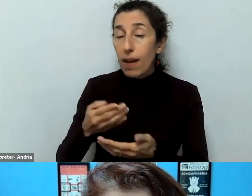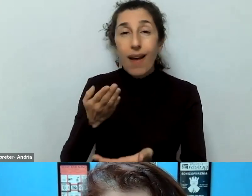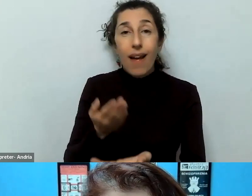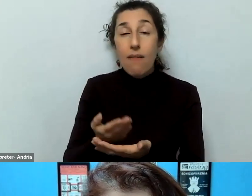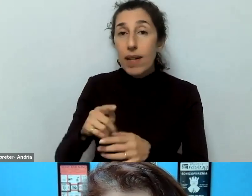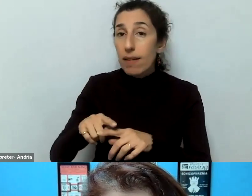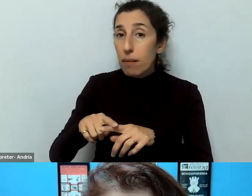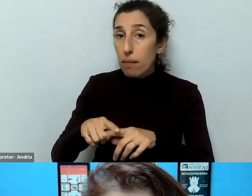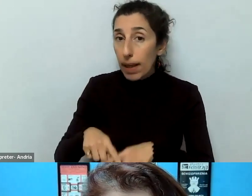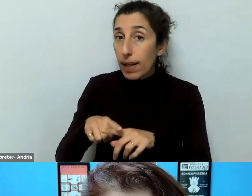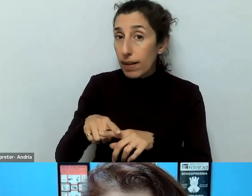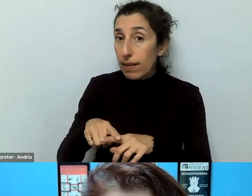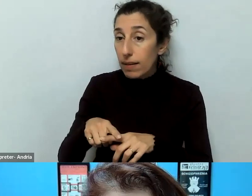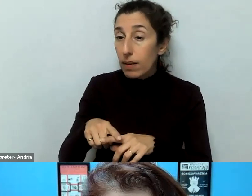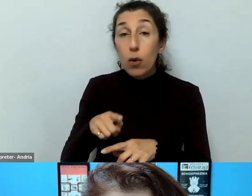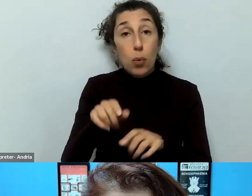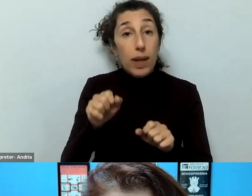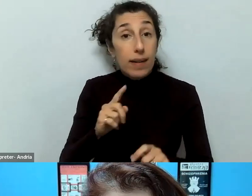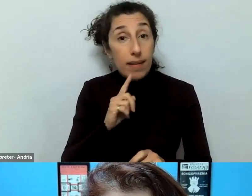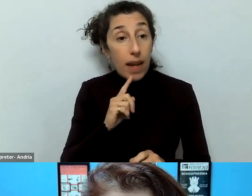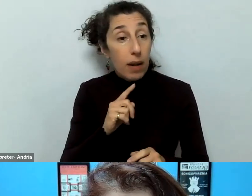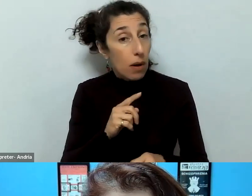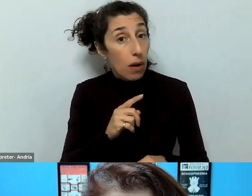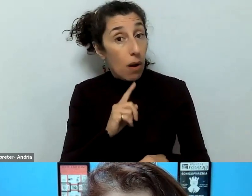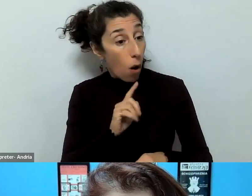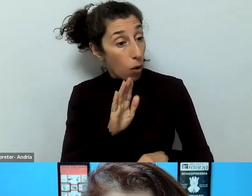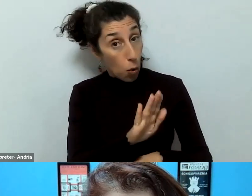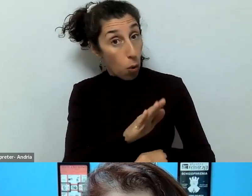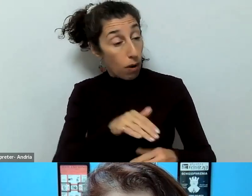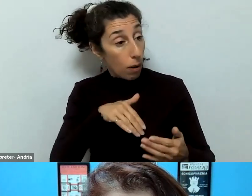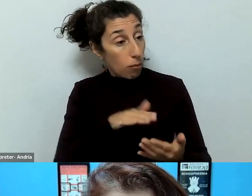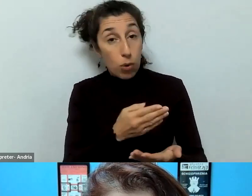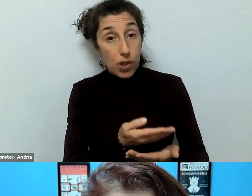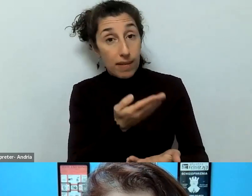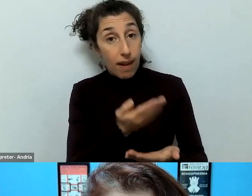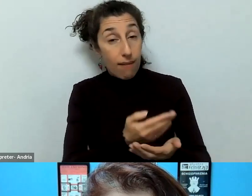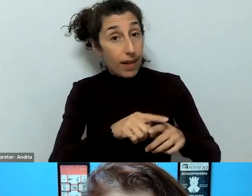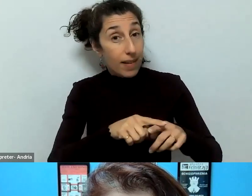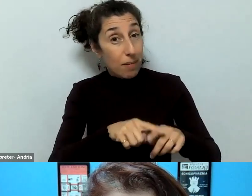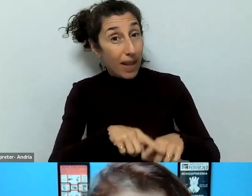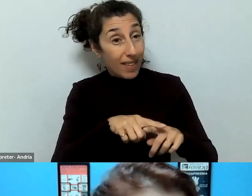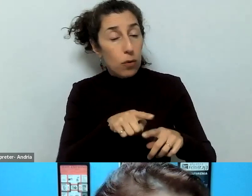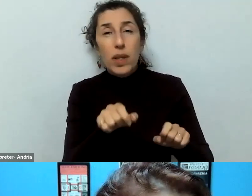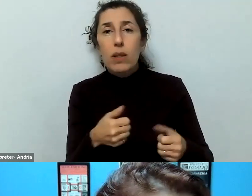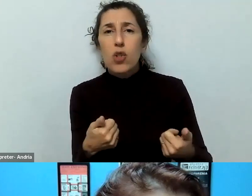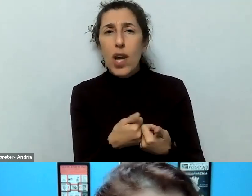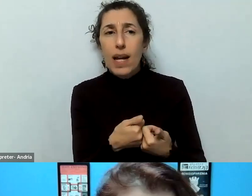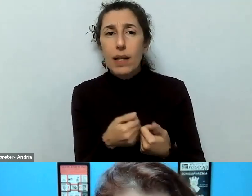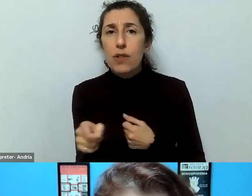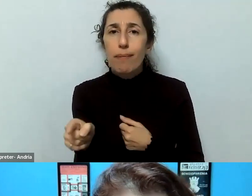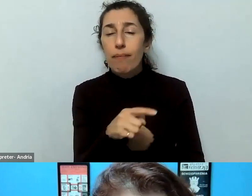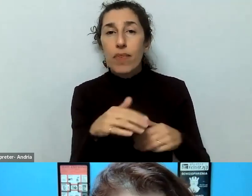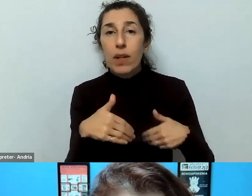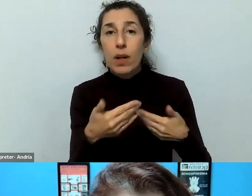las alternativas al suicidio, ¿tienen evidencias? Entonces yo les pregunto, ¿y lo que ustedes están